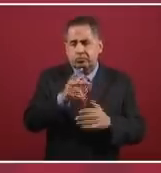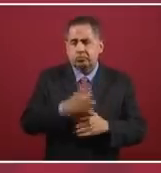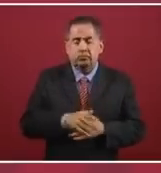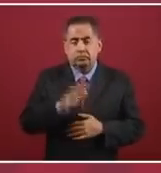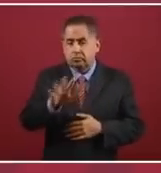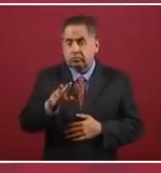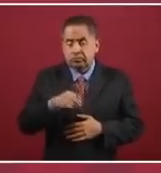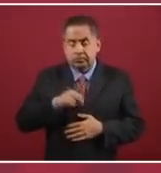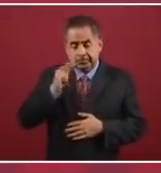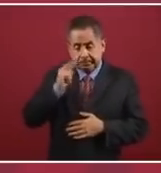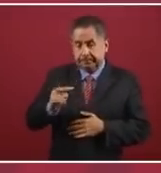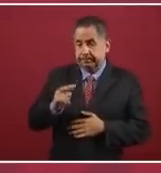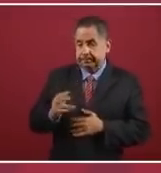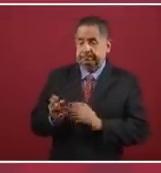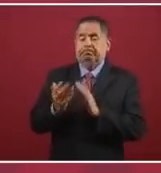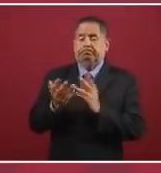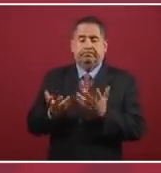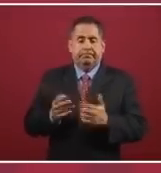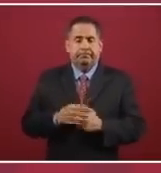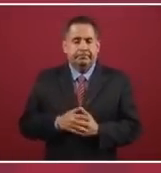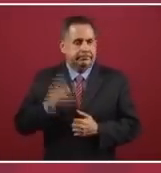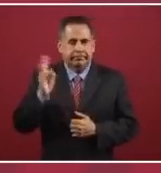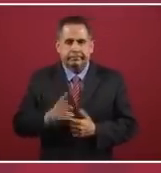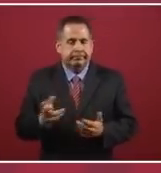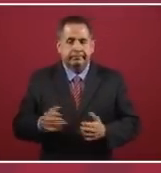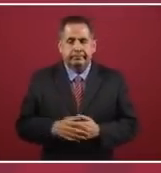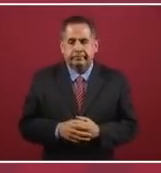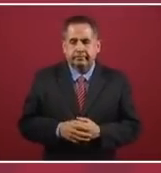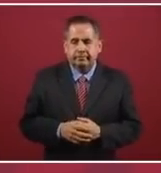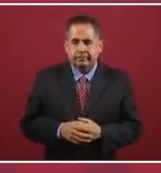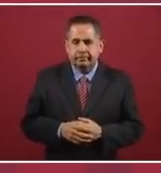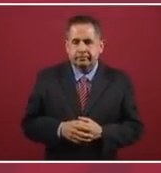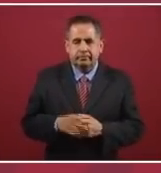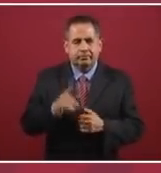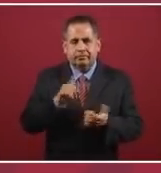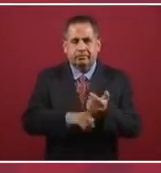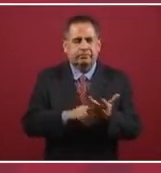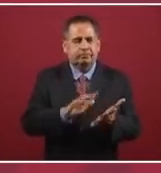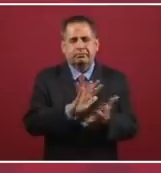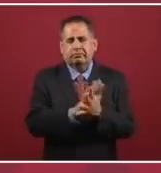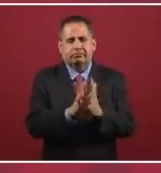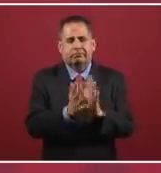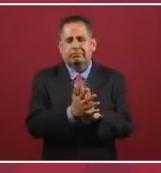viendo. La verdad es un sabotaje